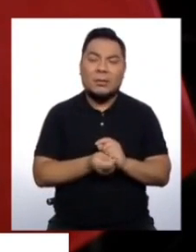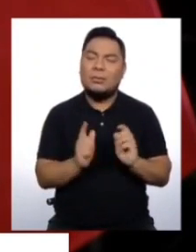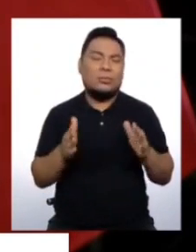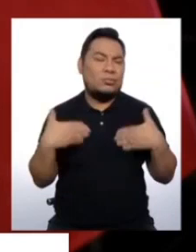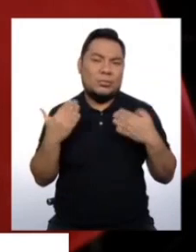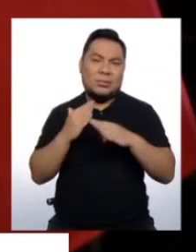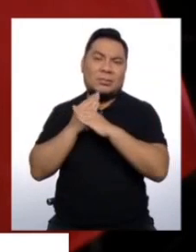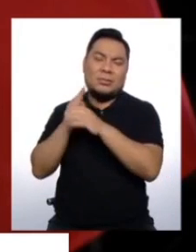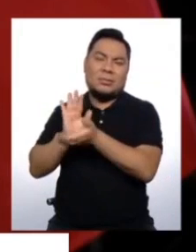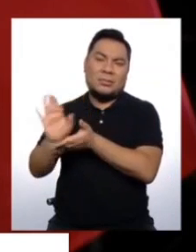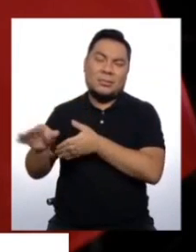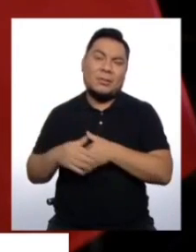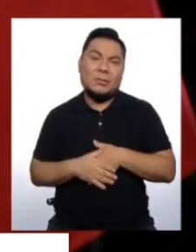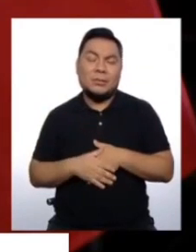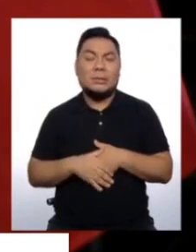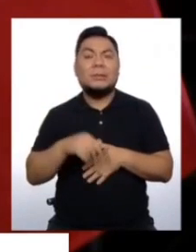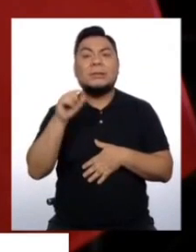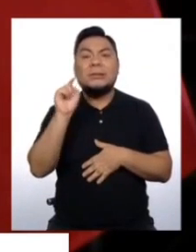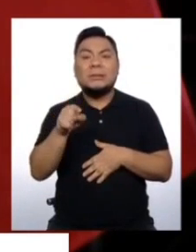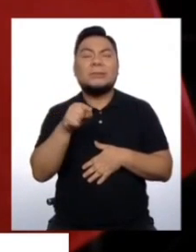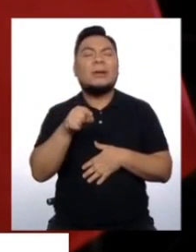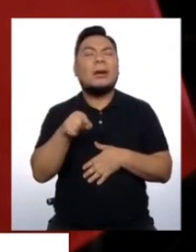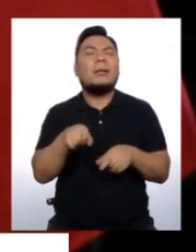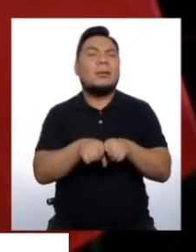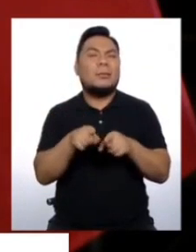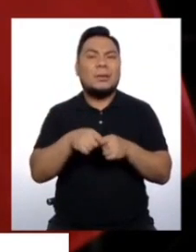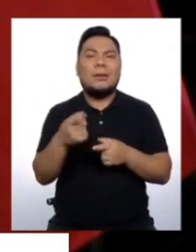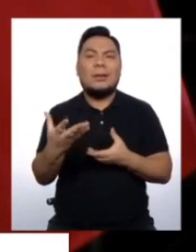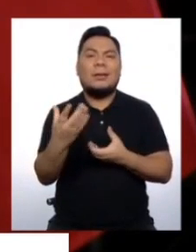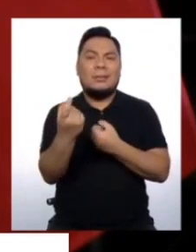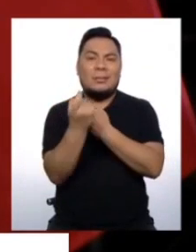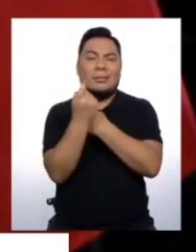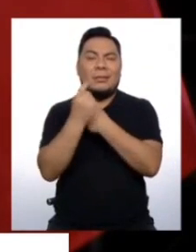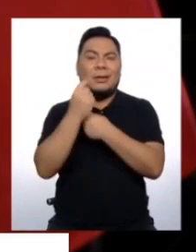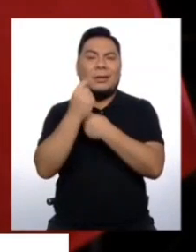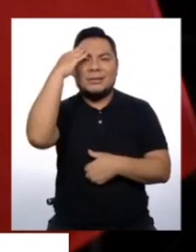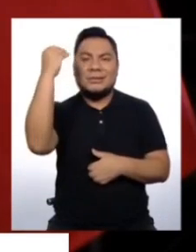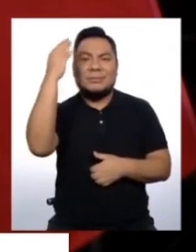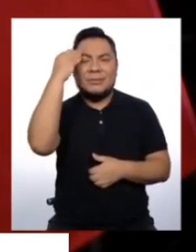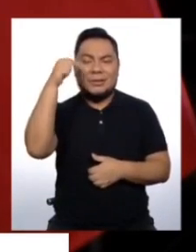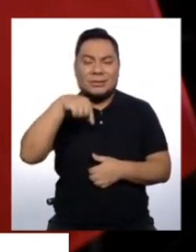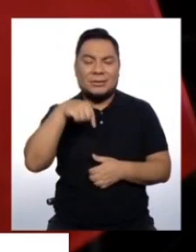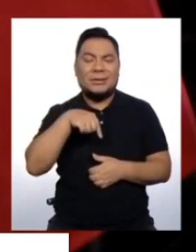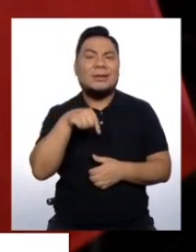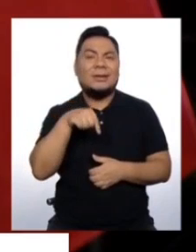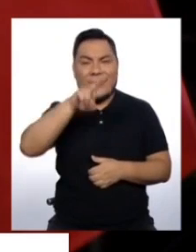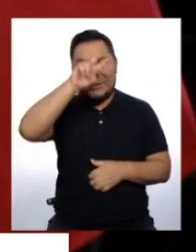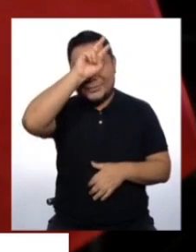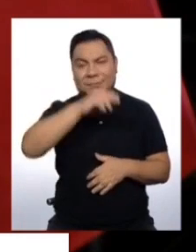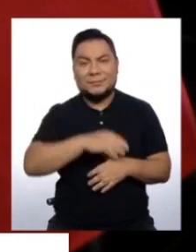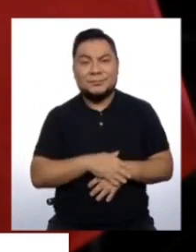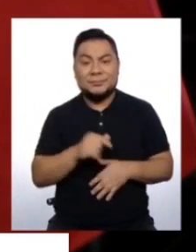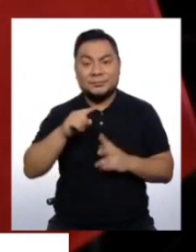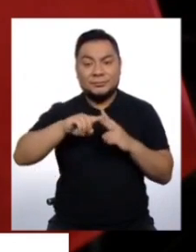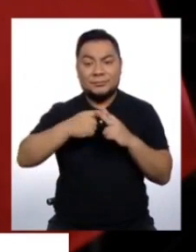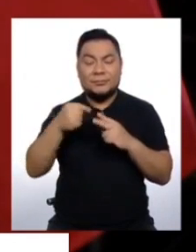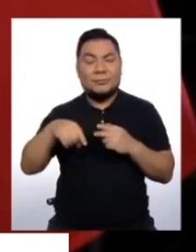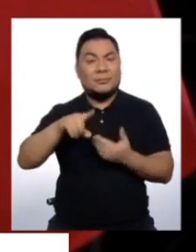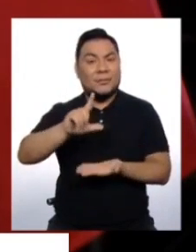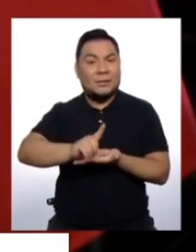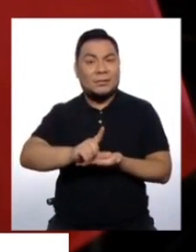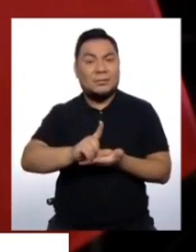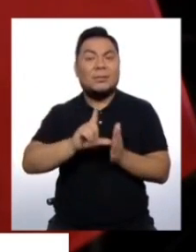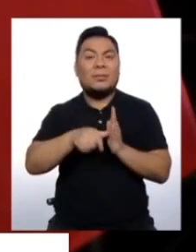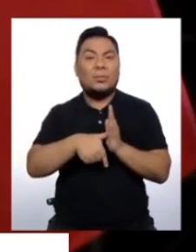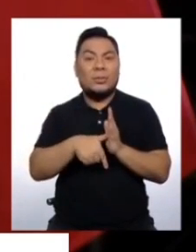por completo. Y eso también nos ha enseñado la experiencia en estos meses aquí en el Perú. Comenzó en Lima, se